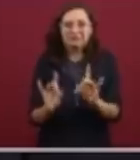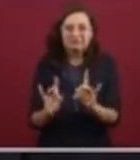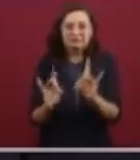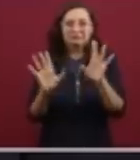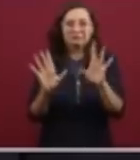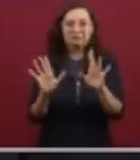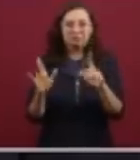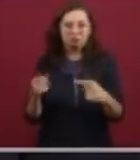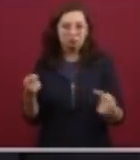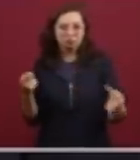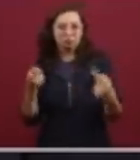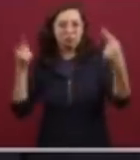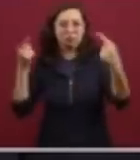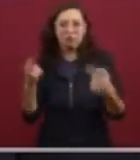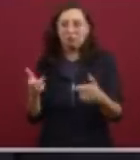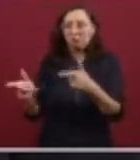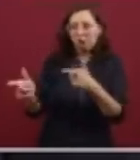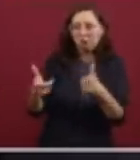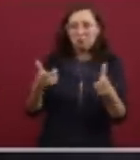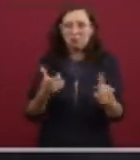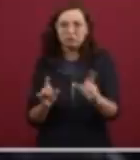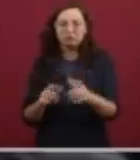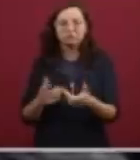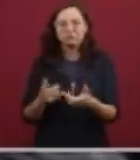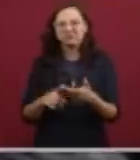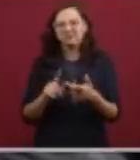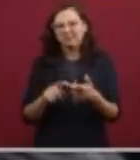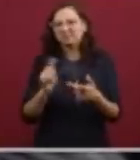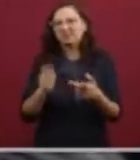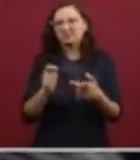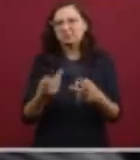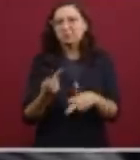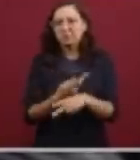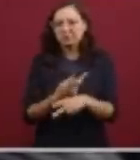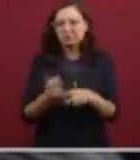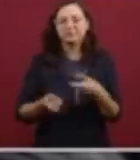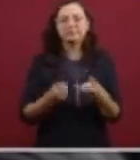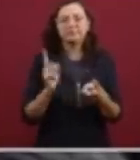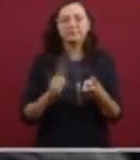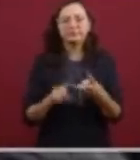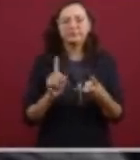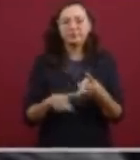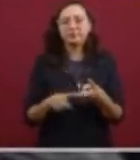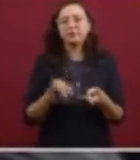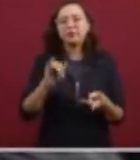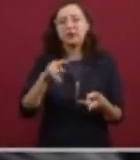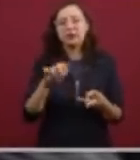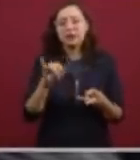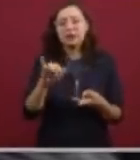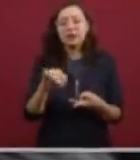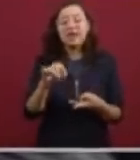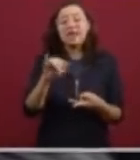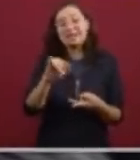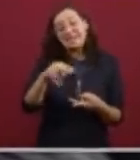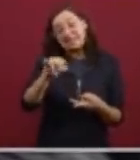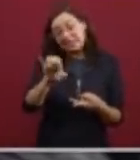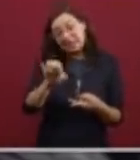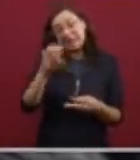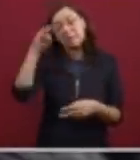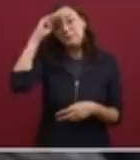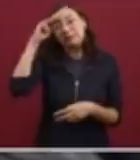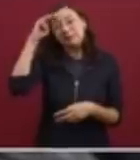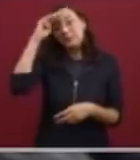posible confrontación. Ese es el segundo tema. Y el tercer tema que le quiero preguntar es, el INE está analizando la posibilidad